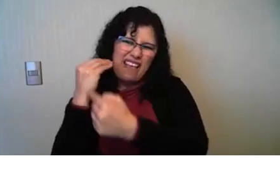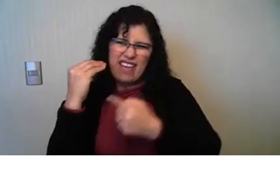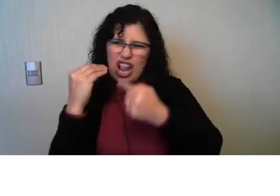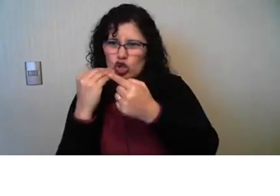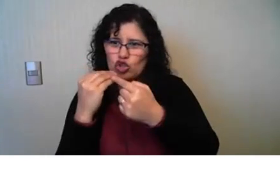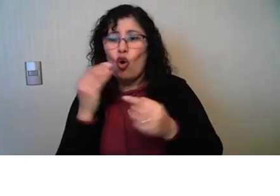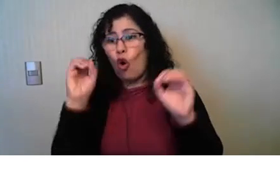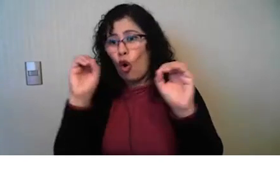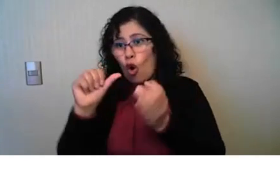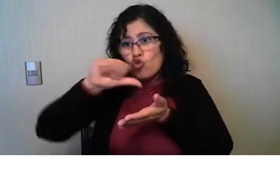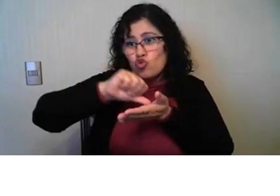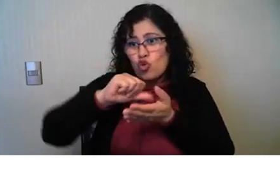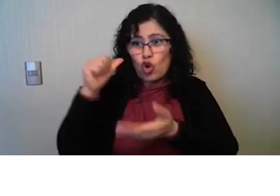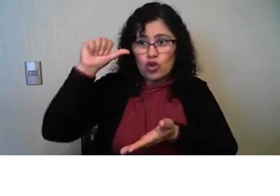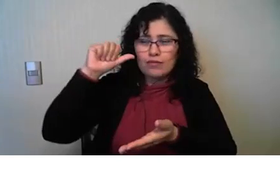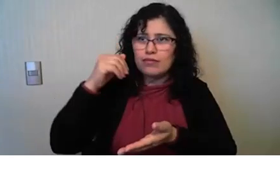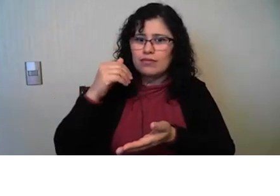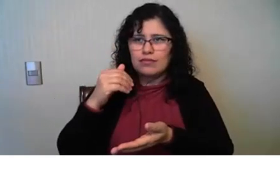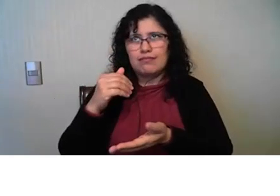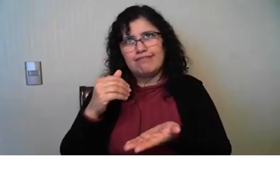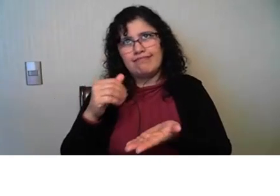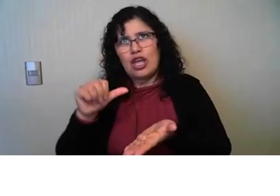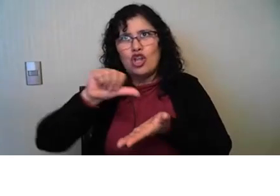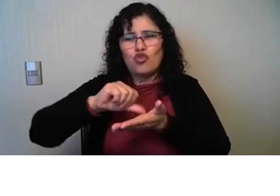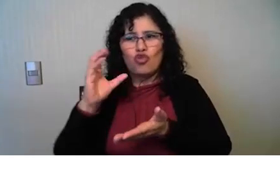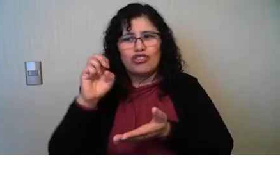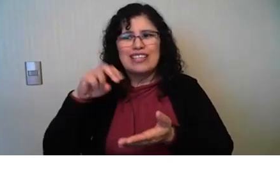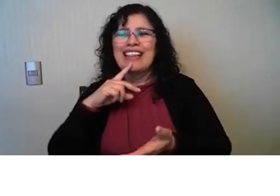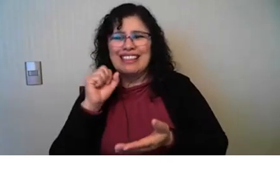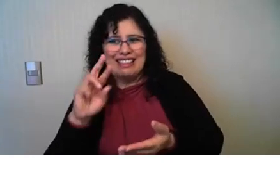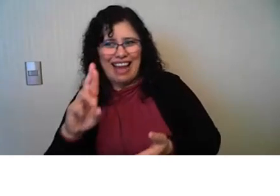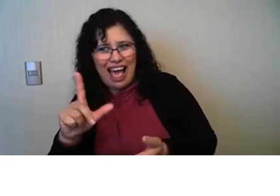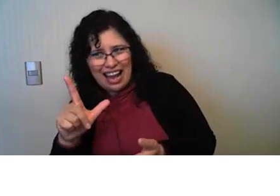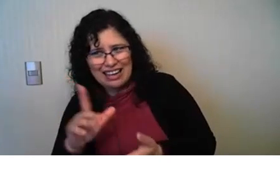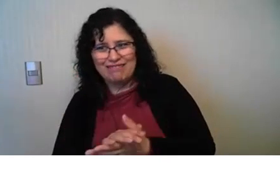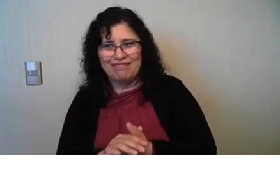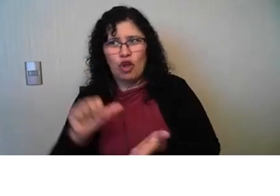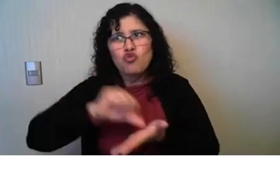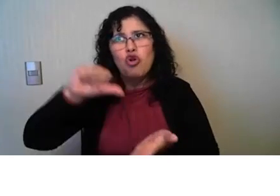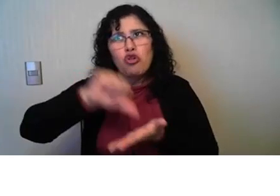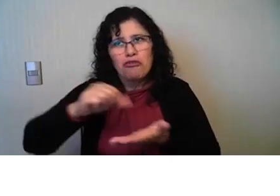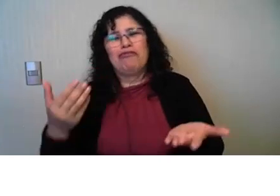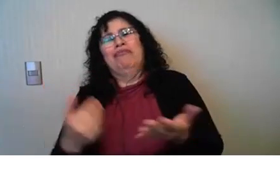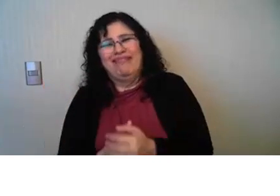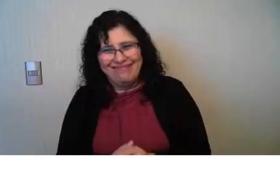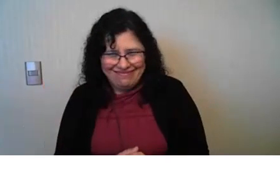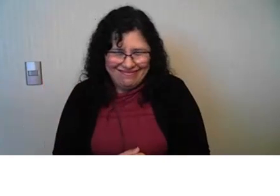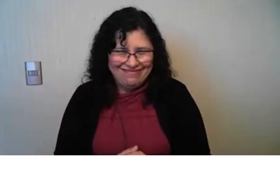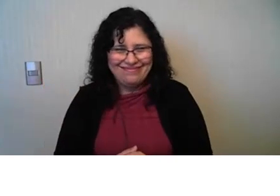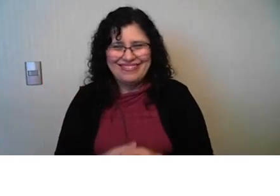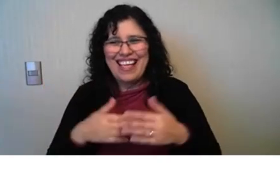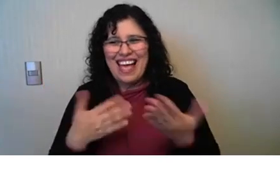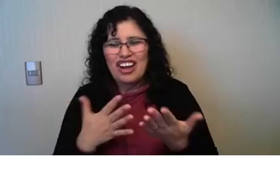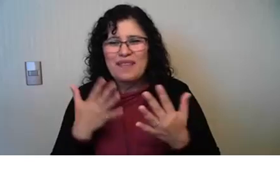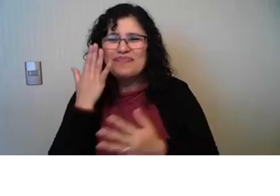realidad forma, parece más el núcleo dentado. Estas fibras son fibras de color celeste que están indicando que